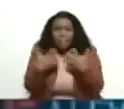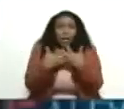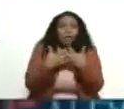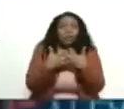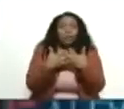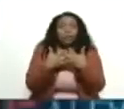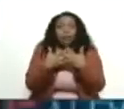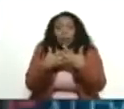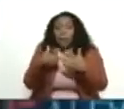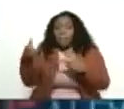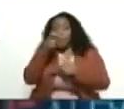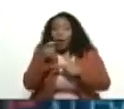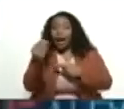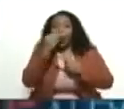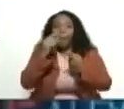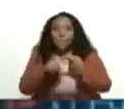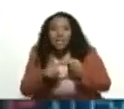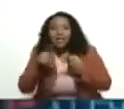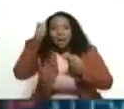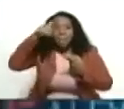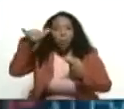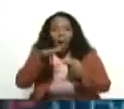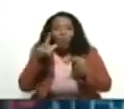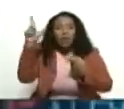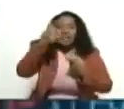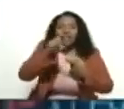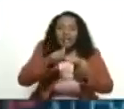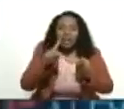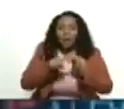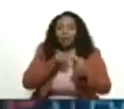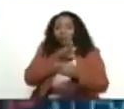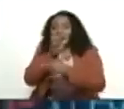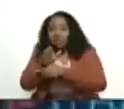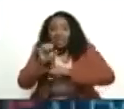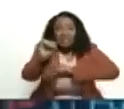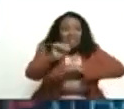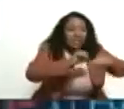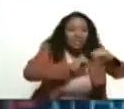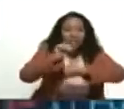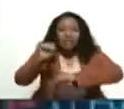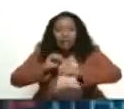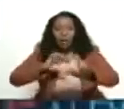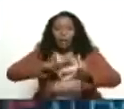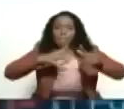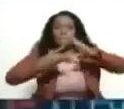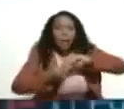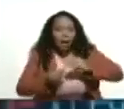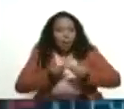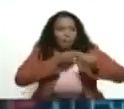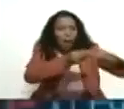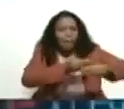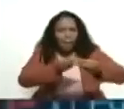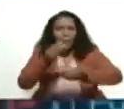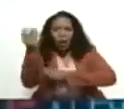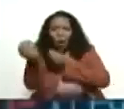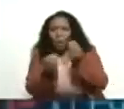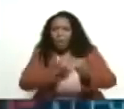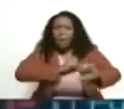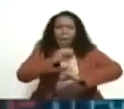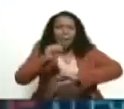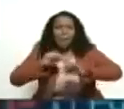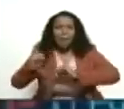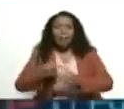para conseguir los alimentos que el pueblo recibe gratuitamente a través de los comités locales de abastecimiento,